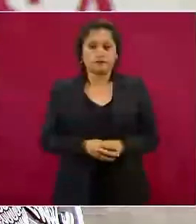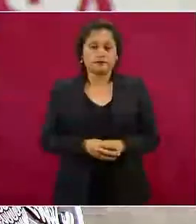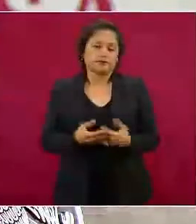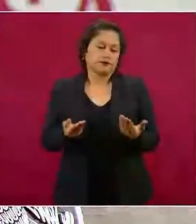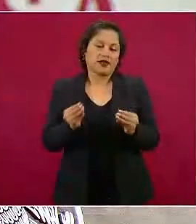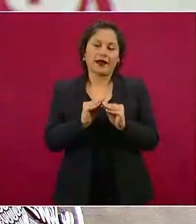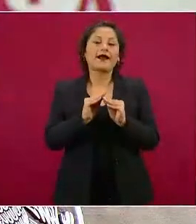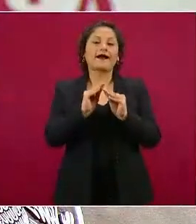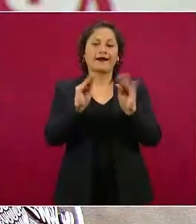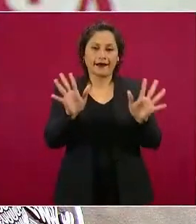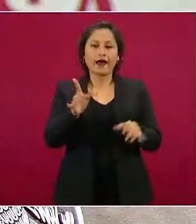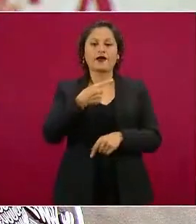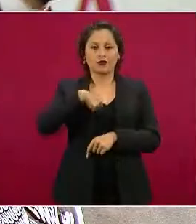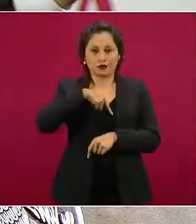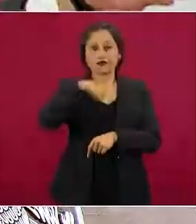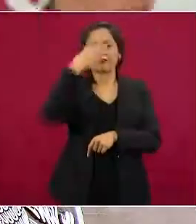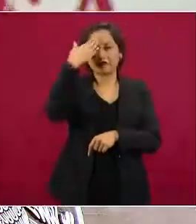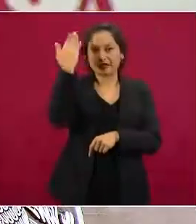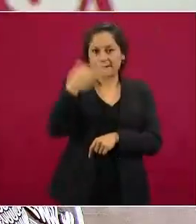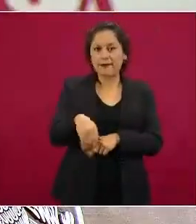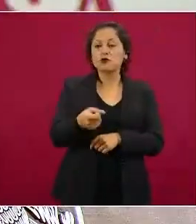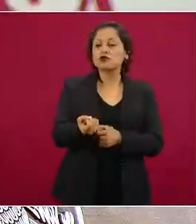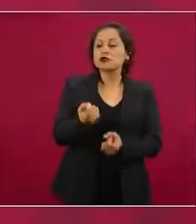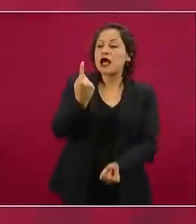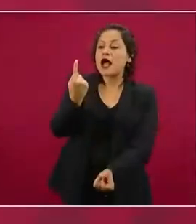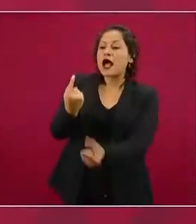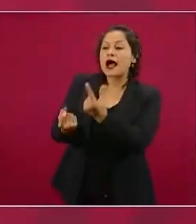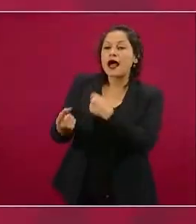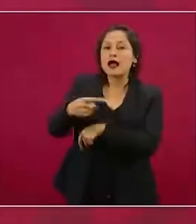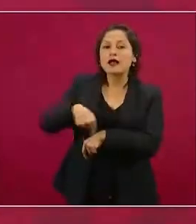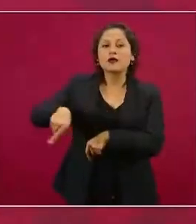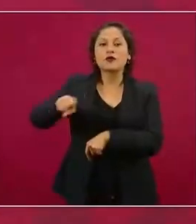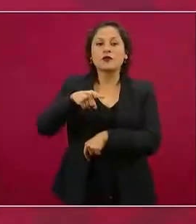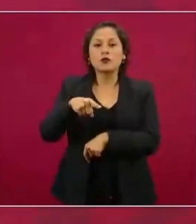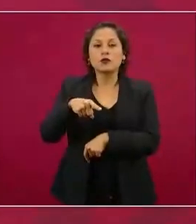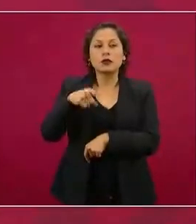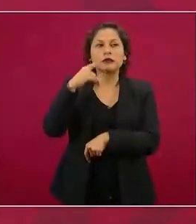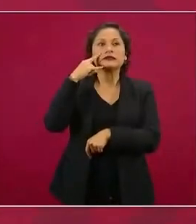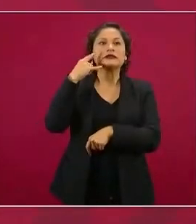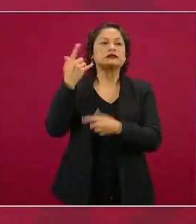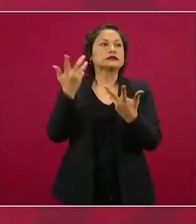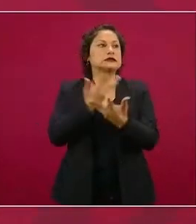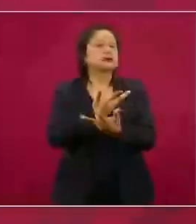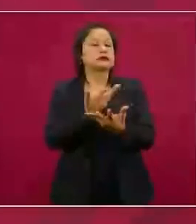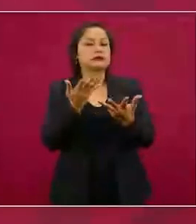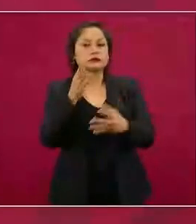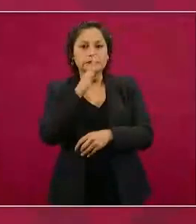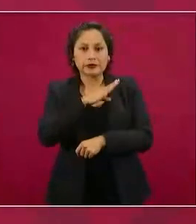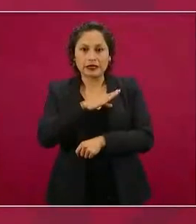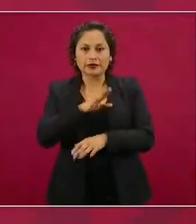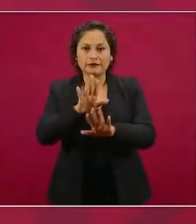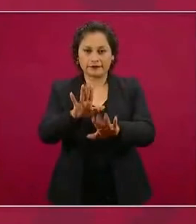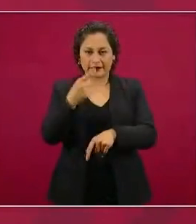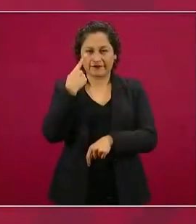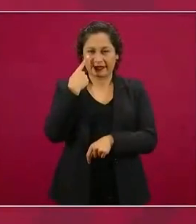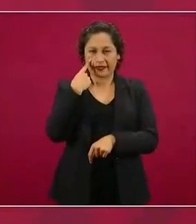pues se afectan intereses. ¿Íbamos a dejar el mismo negocio de las